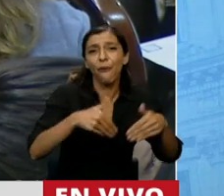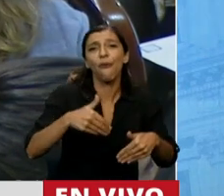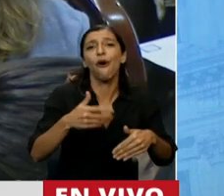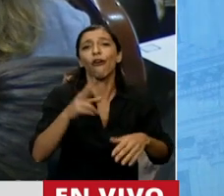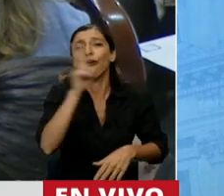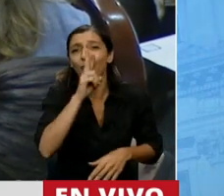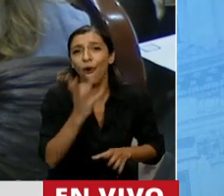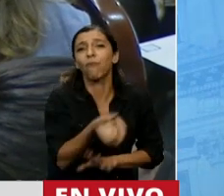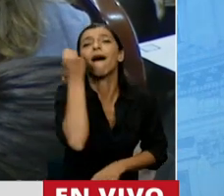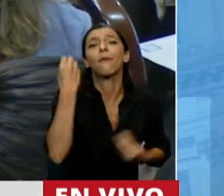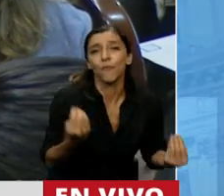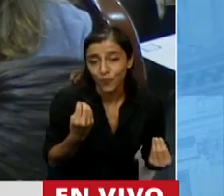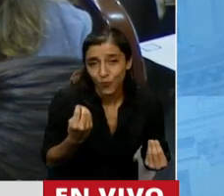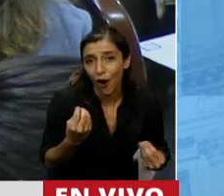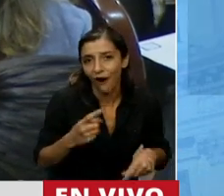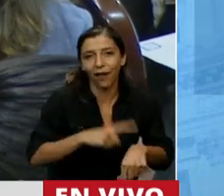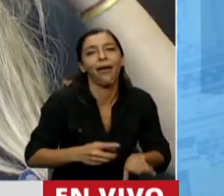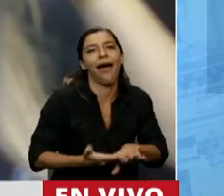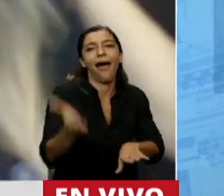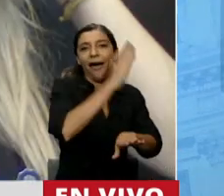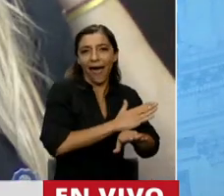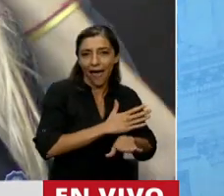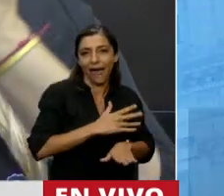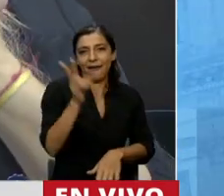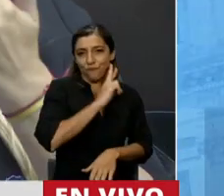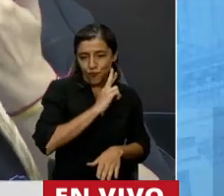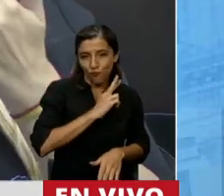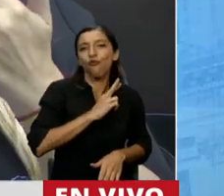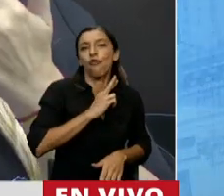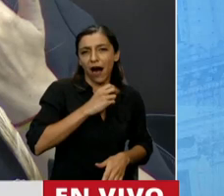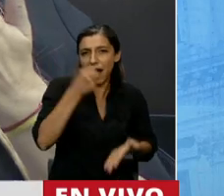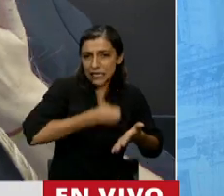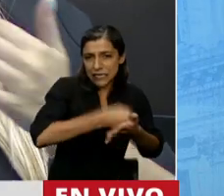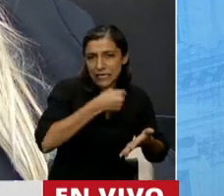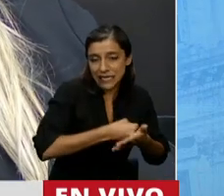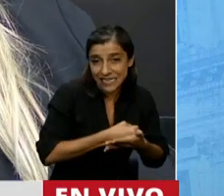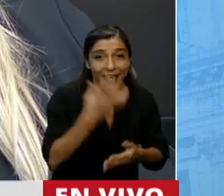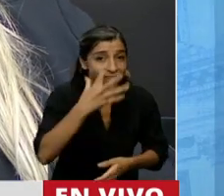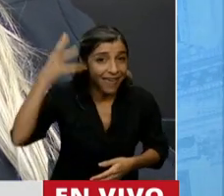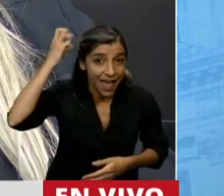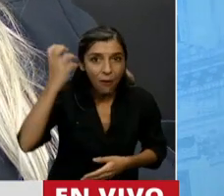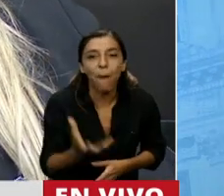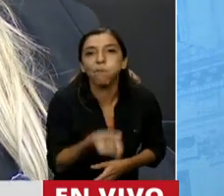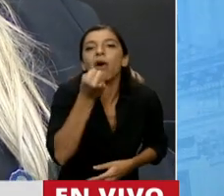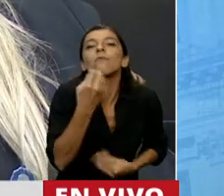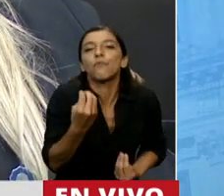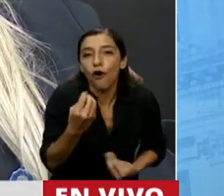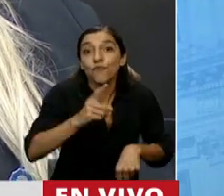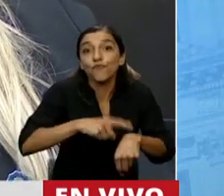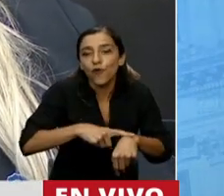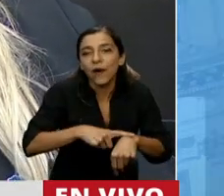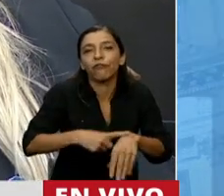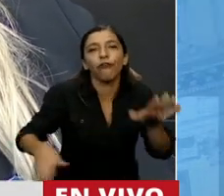socialistas, y Eva no logró que se votara por ser la mujer de Perón. Lo logró porque logró organizar